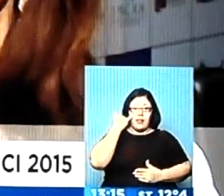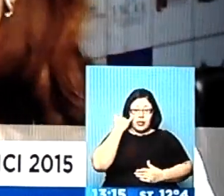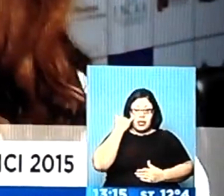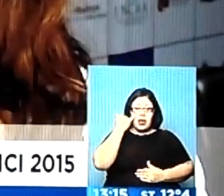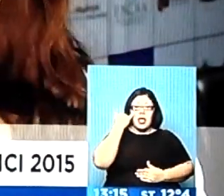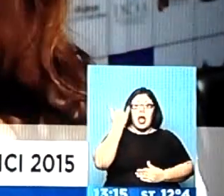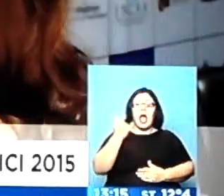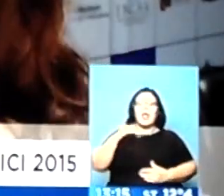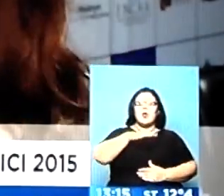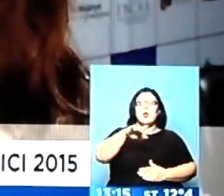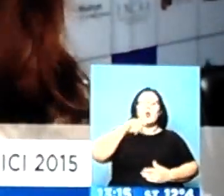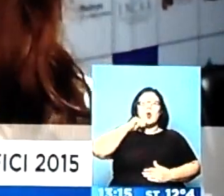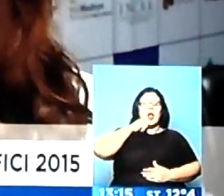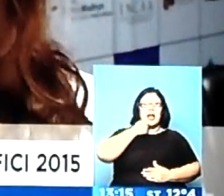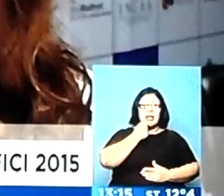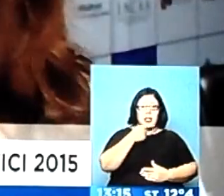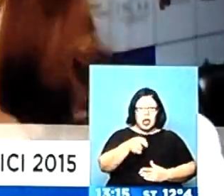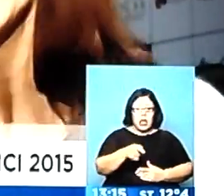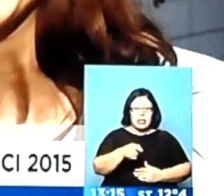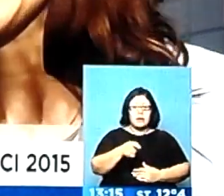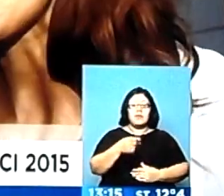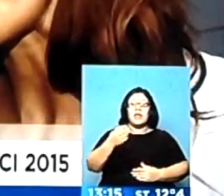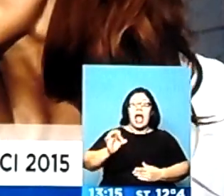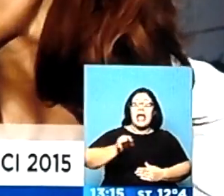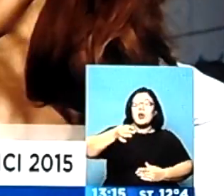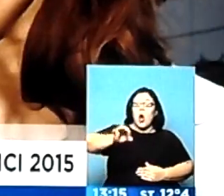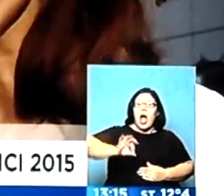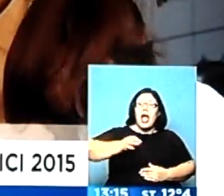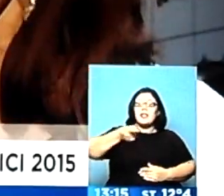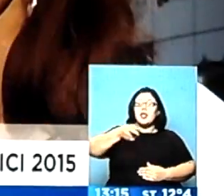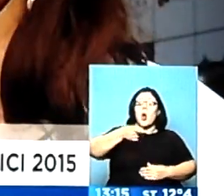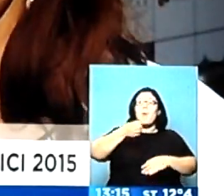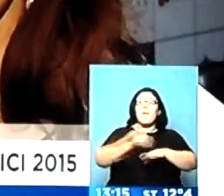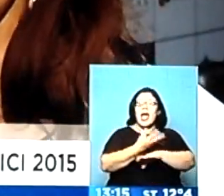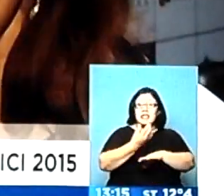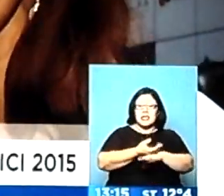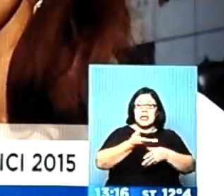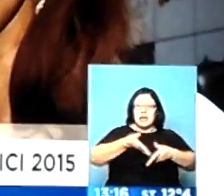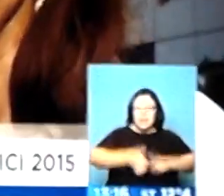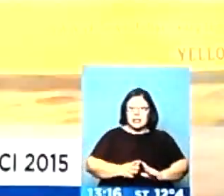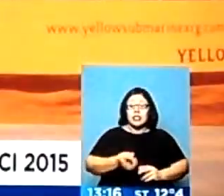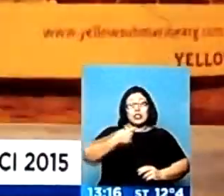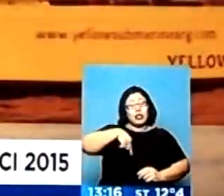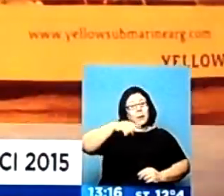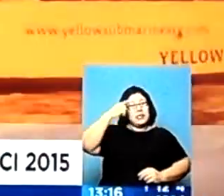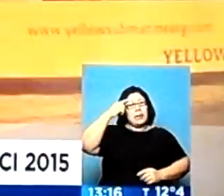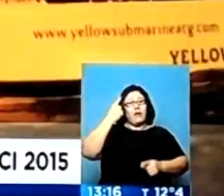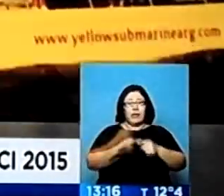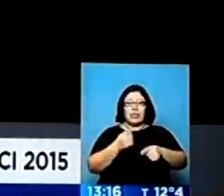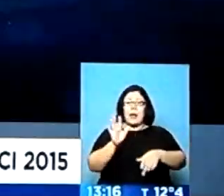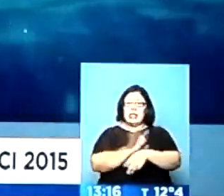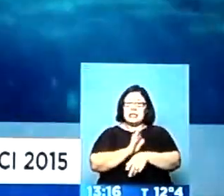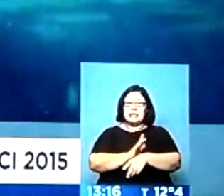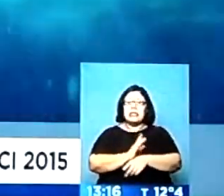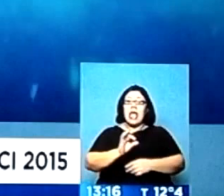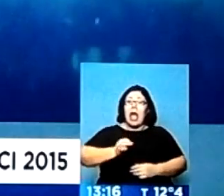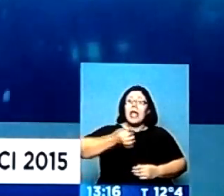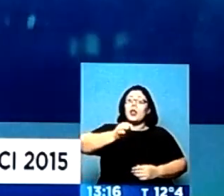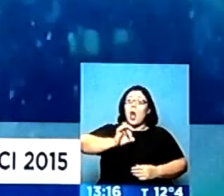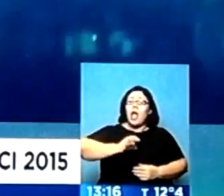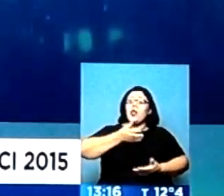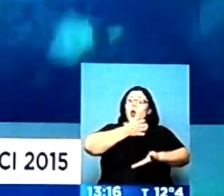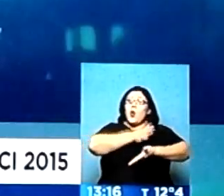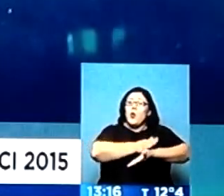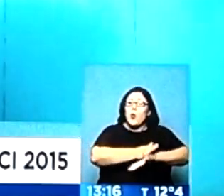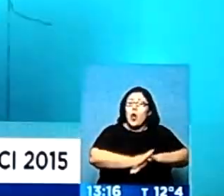Nuevo, que de ahí nacen vallenatos todos los años, año a año nacen vallenatos. Nosotros decimos que queremos en nuestro festival que nazca año a año un nuevo